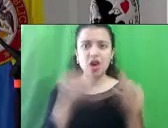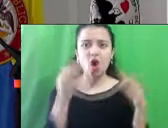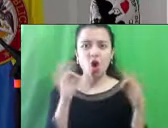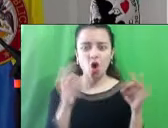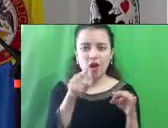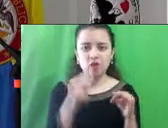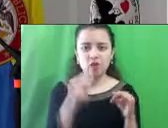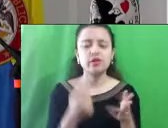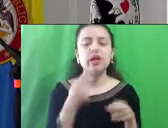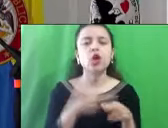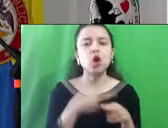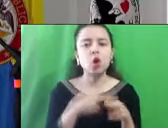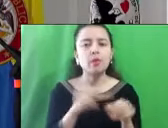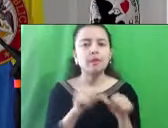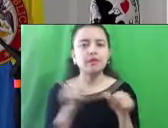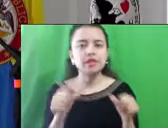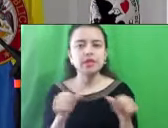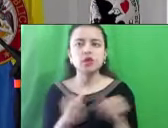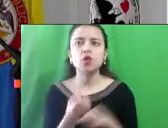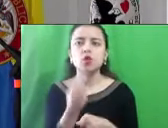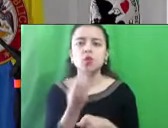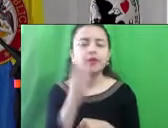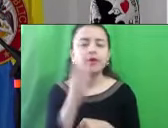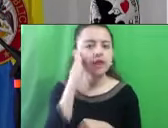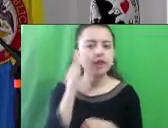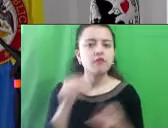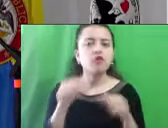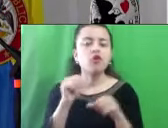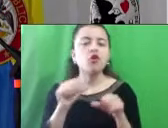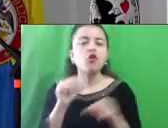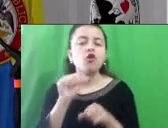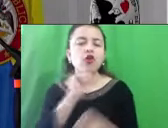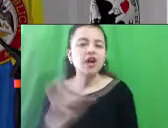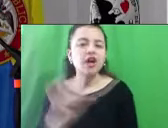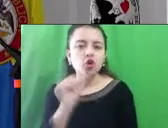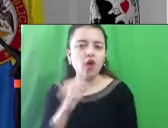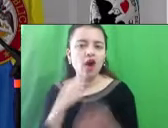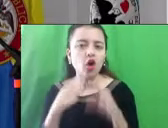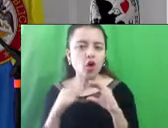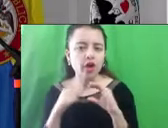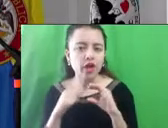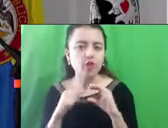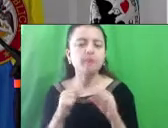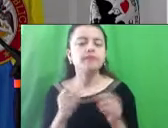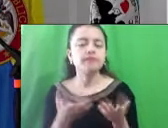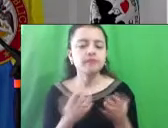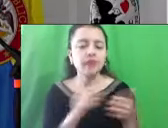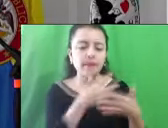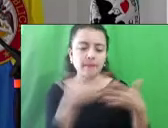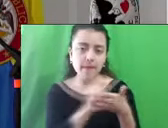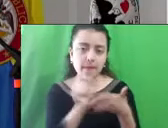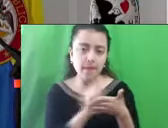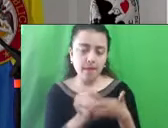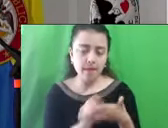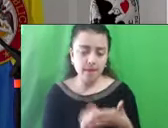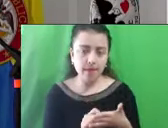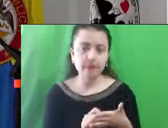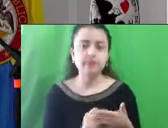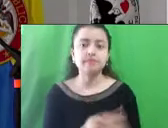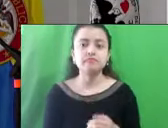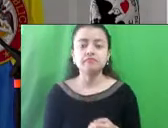nos dejan el nombre, nos dejan el correo electrónico y vamos a responder aquí en el recinto tal vez una, dos o tres preguntas.